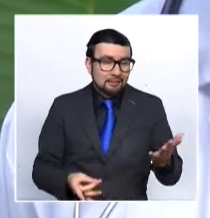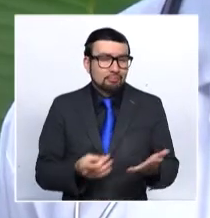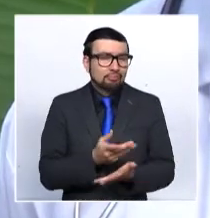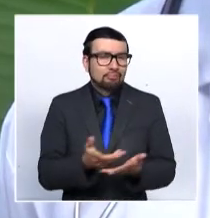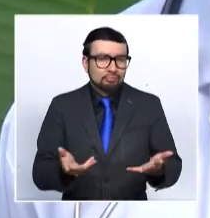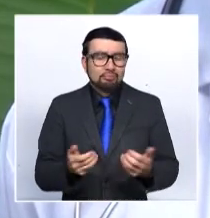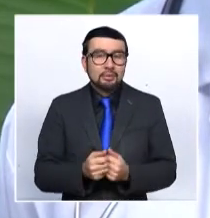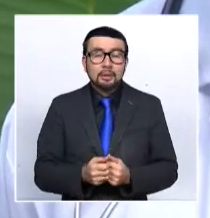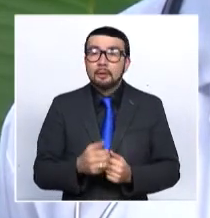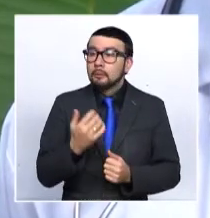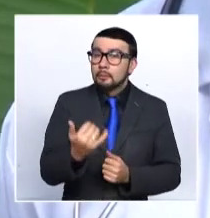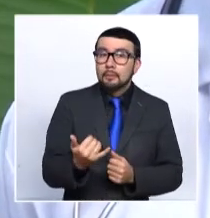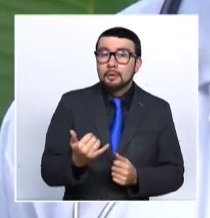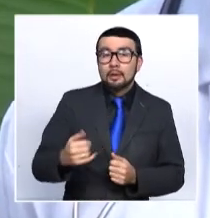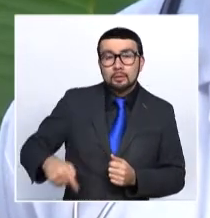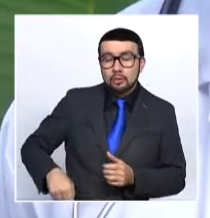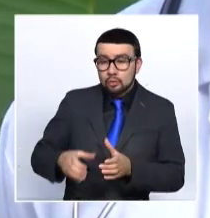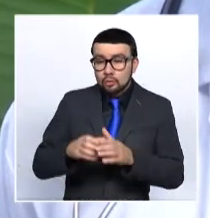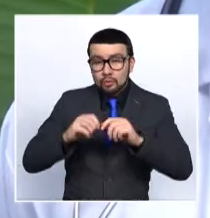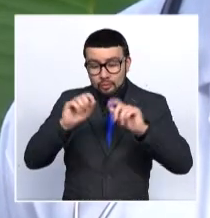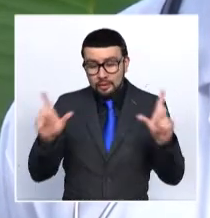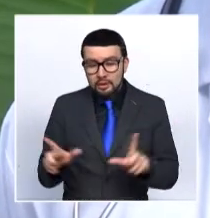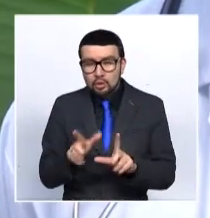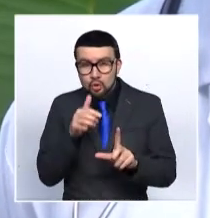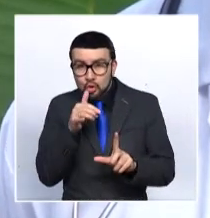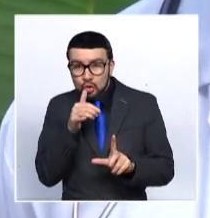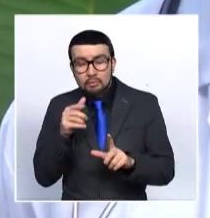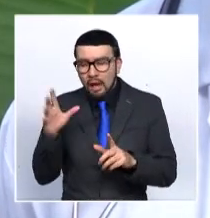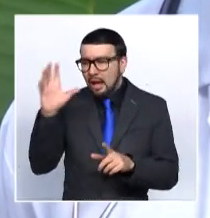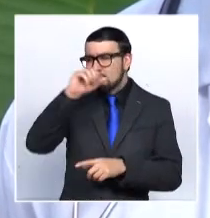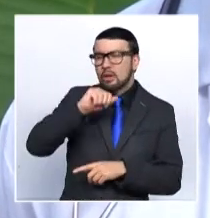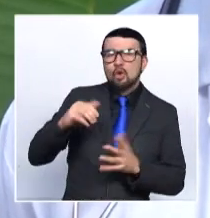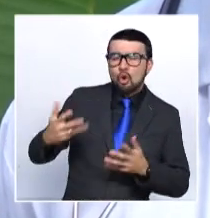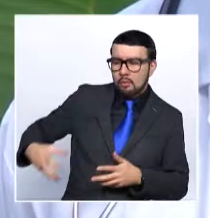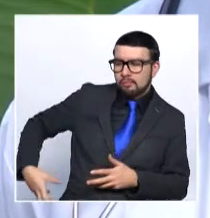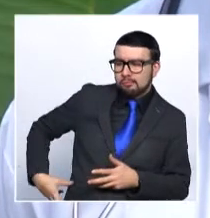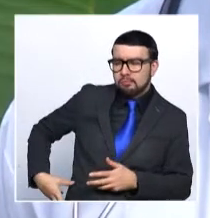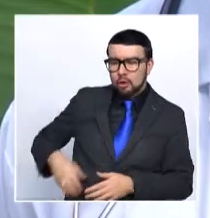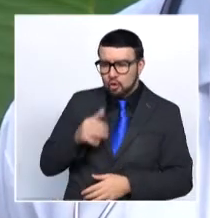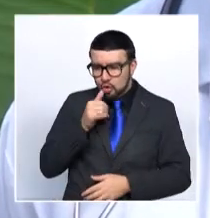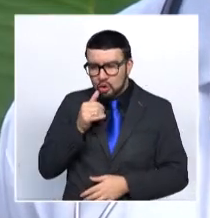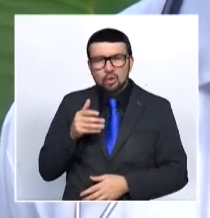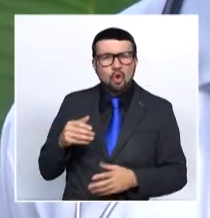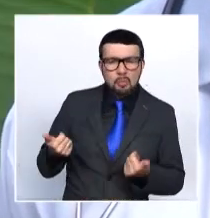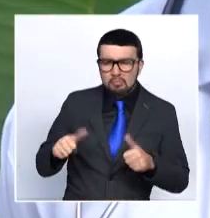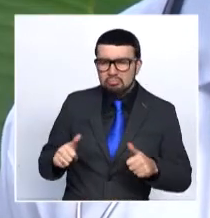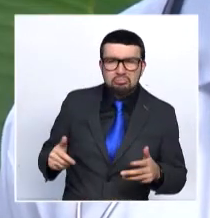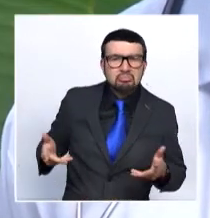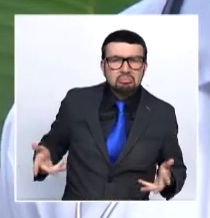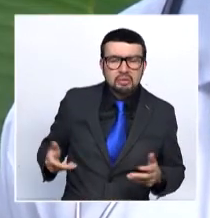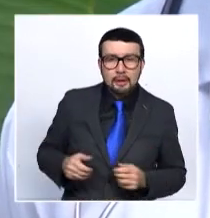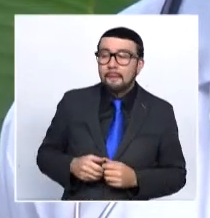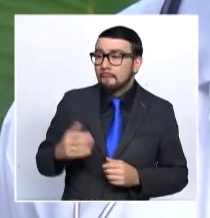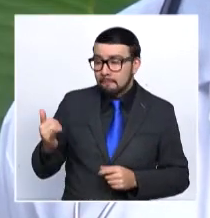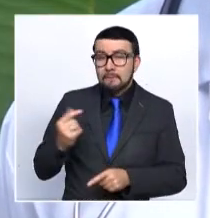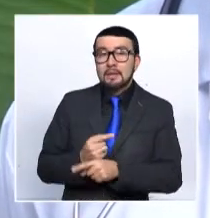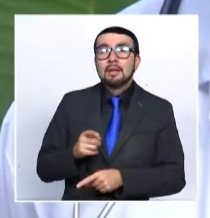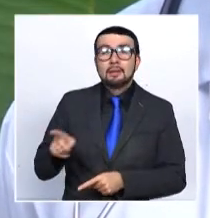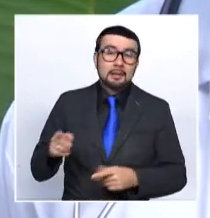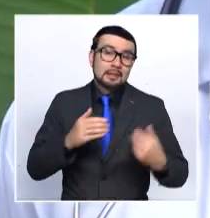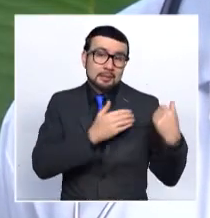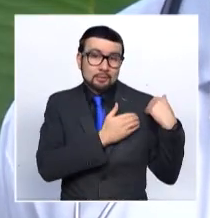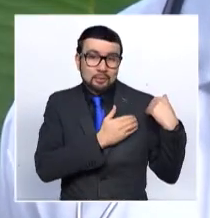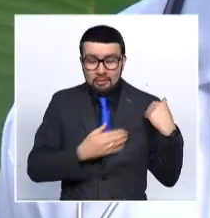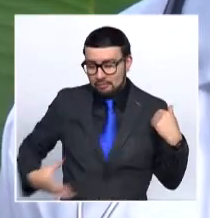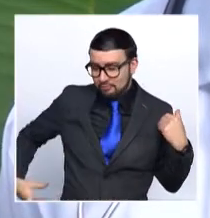grasas también, una creatinina que nos dice cómo está el riñón, cómo está filtrando la sangre el riñón, que esa es la función del riñón, filtrar la